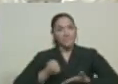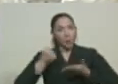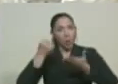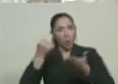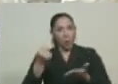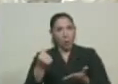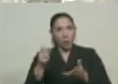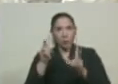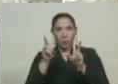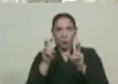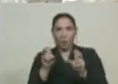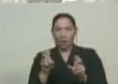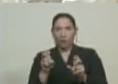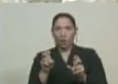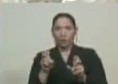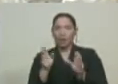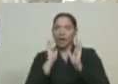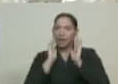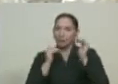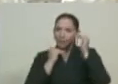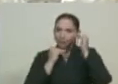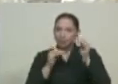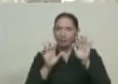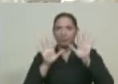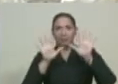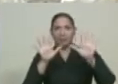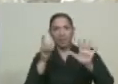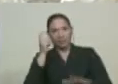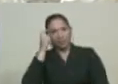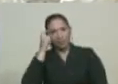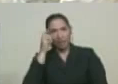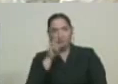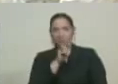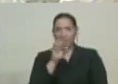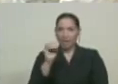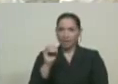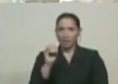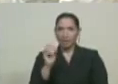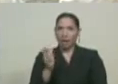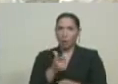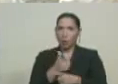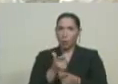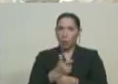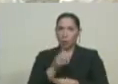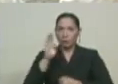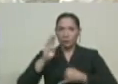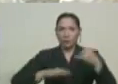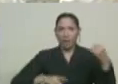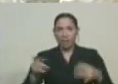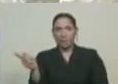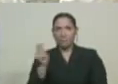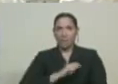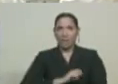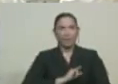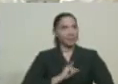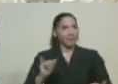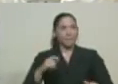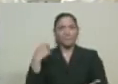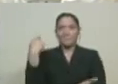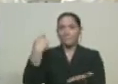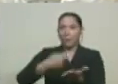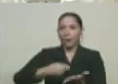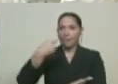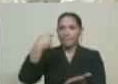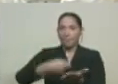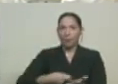para atender estos 10 días, entre el 20 de agosto y finales de mes, ya se han depositado, se están